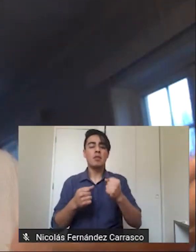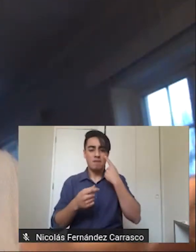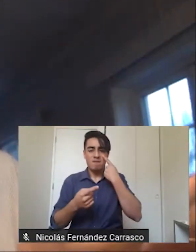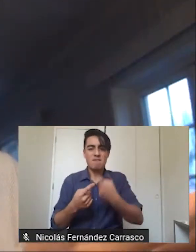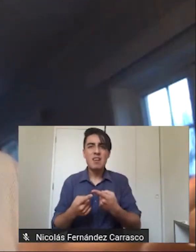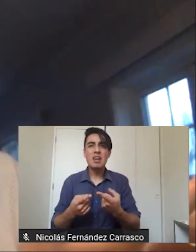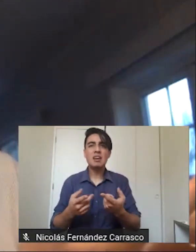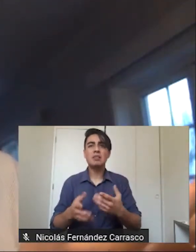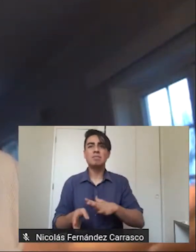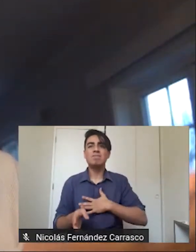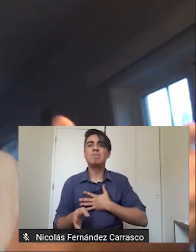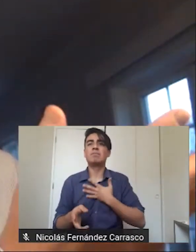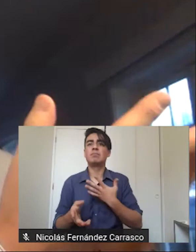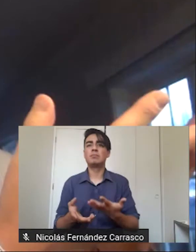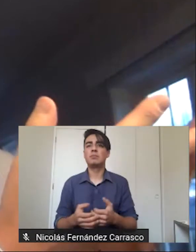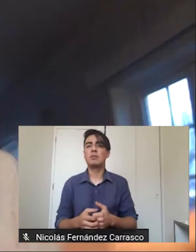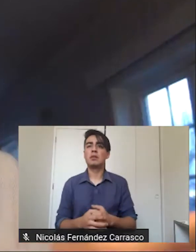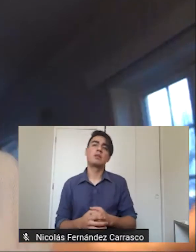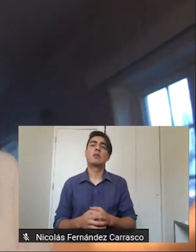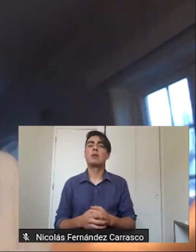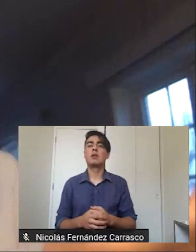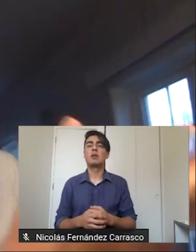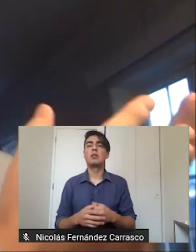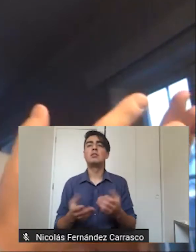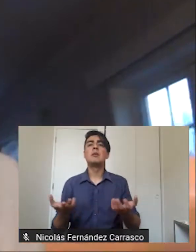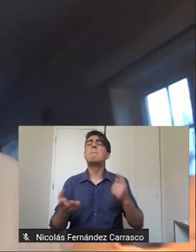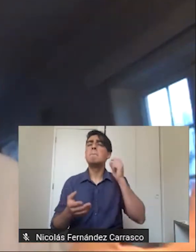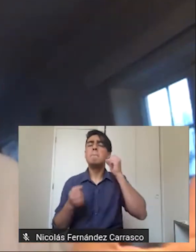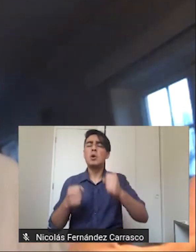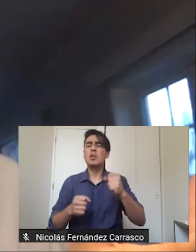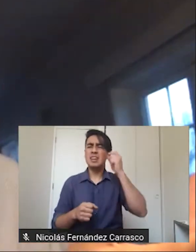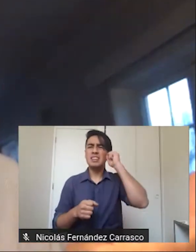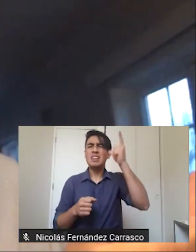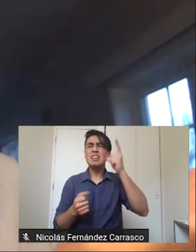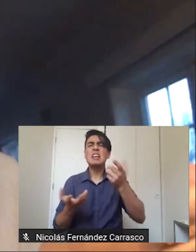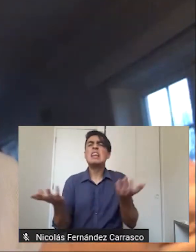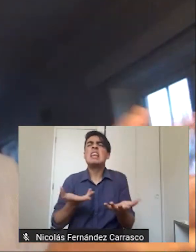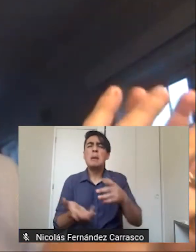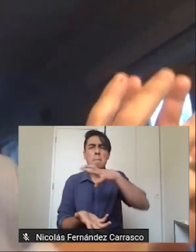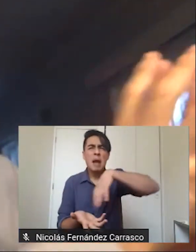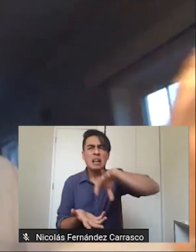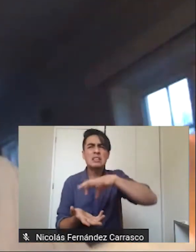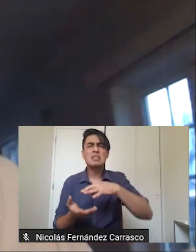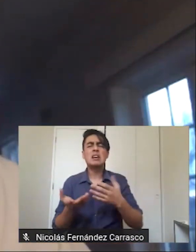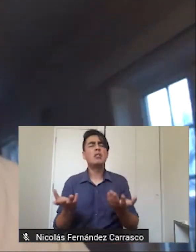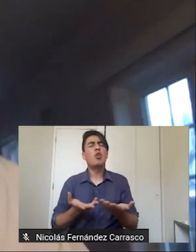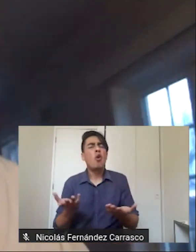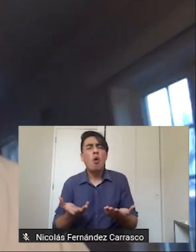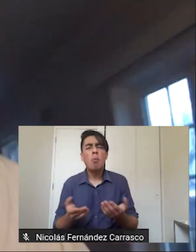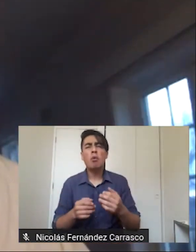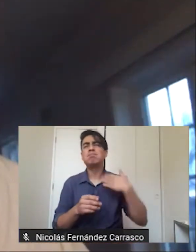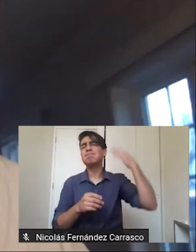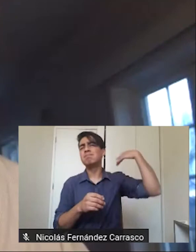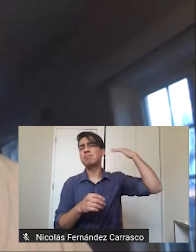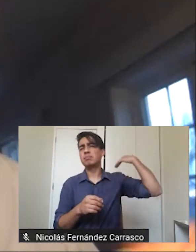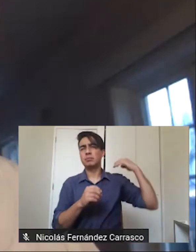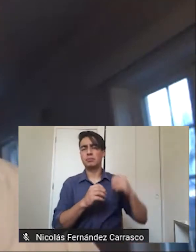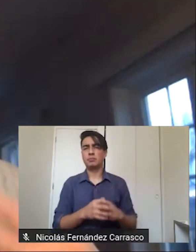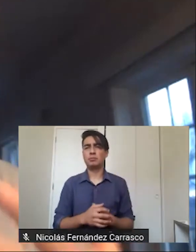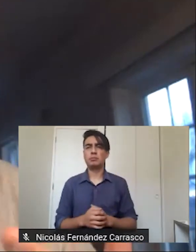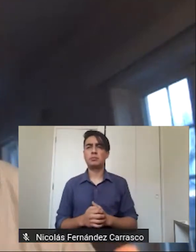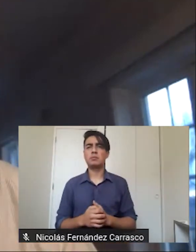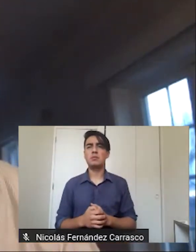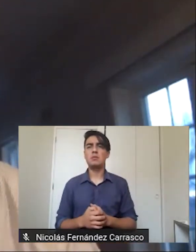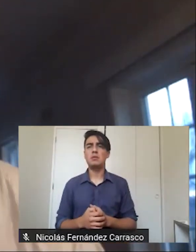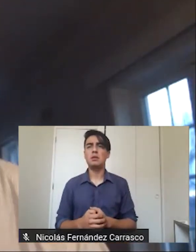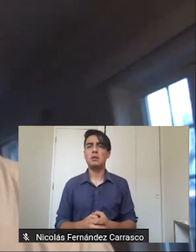sé dónde están, ya sé la dimensión, ya sé lo que pasó. Y lo guardas y aprendes y